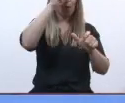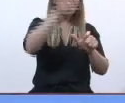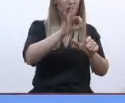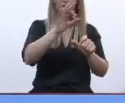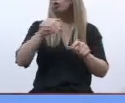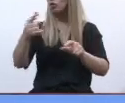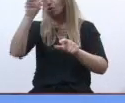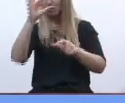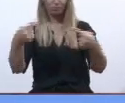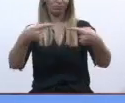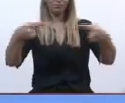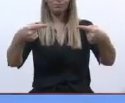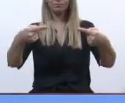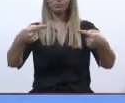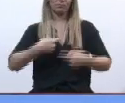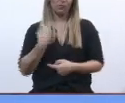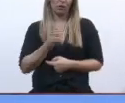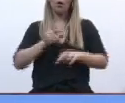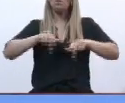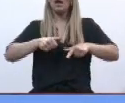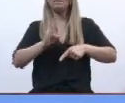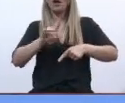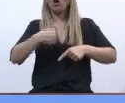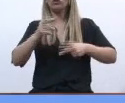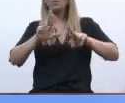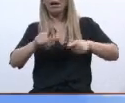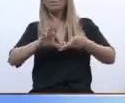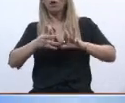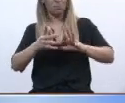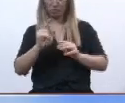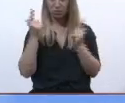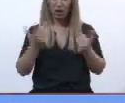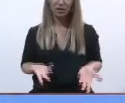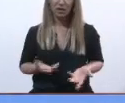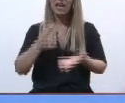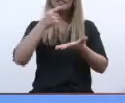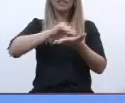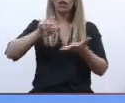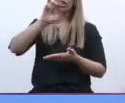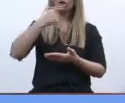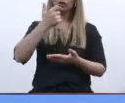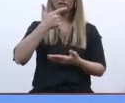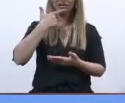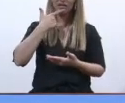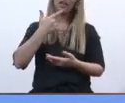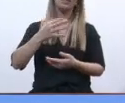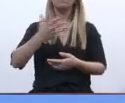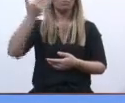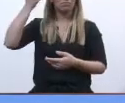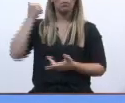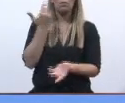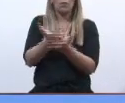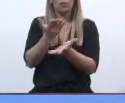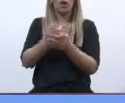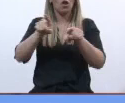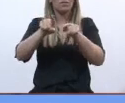otra forma. Y nosotros no tuvimos plan B. El senador Rosas planteó en el 2018 lo que hizo Irlanda para no